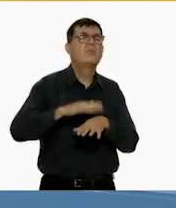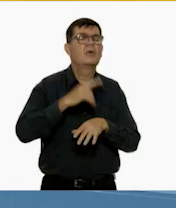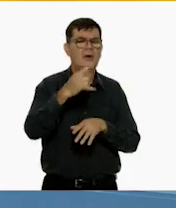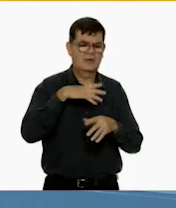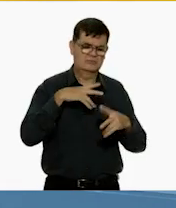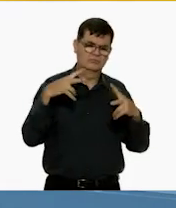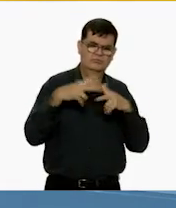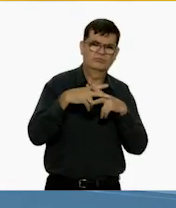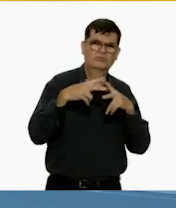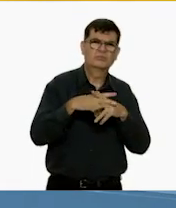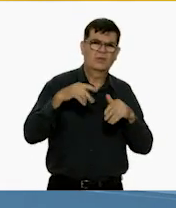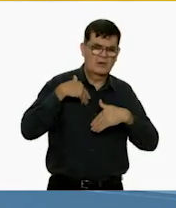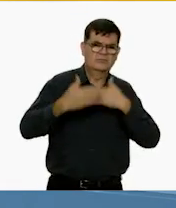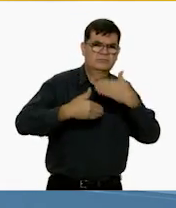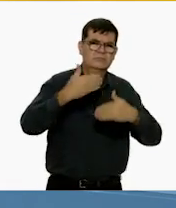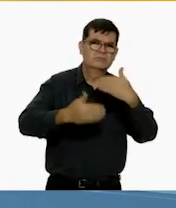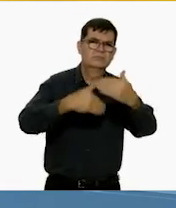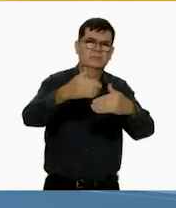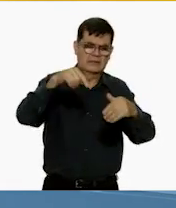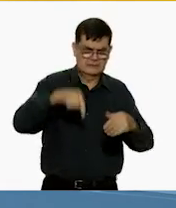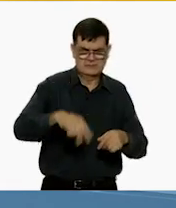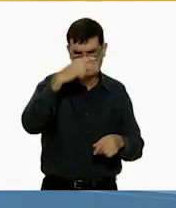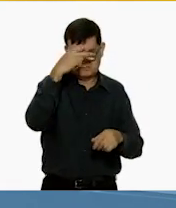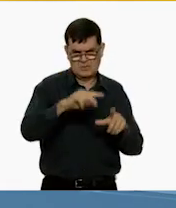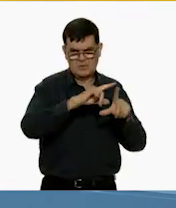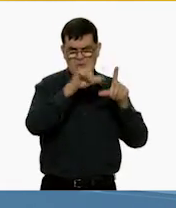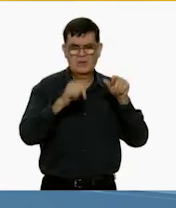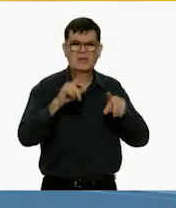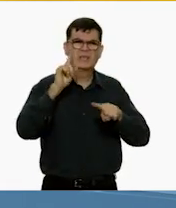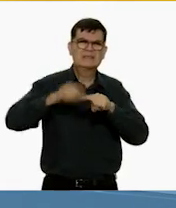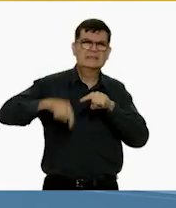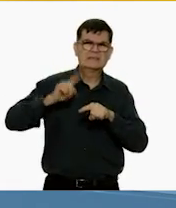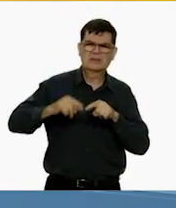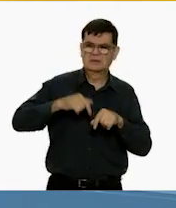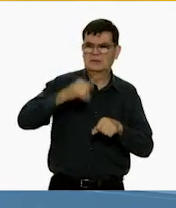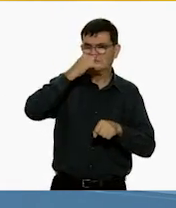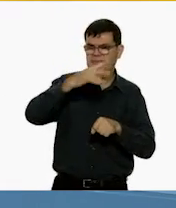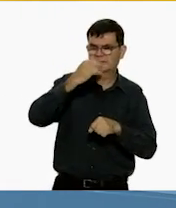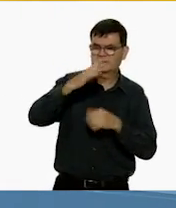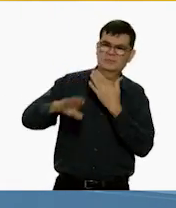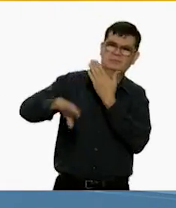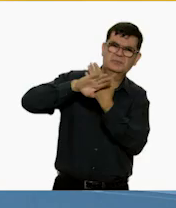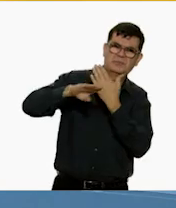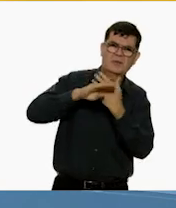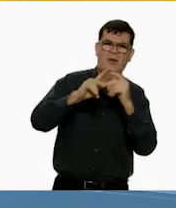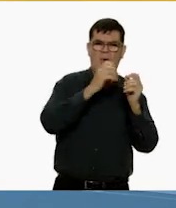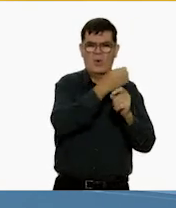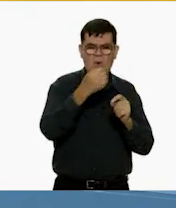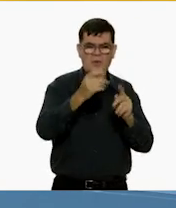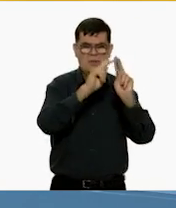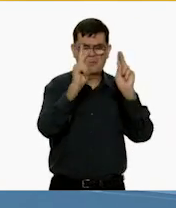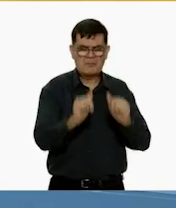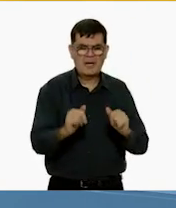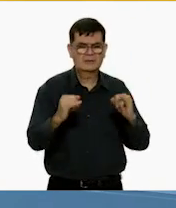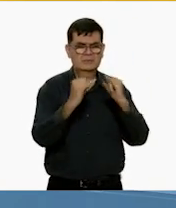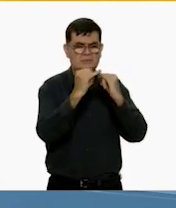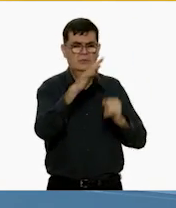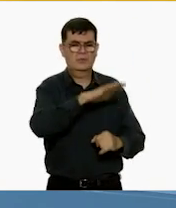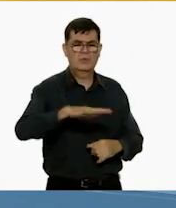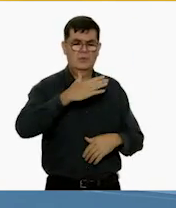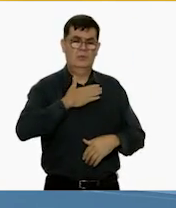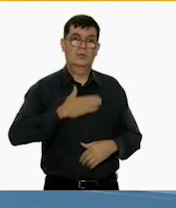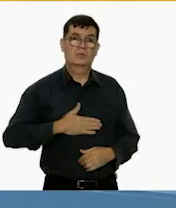de la lucha que ha de durar por algún tiempo en nuestro país contra los elementos hostiles al orden, a la paz y a las instituciones